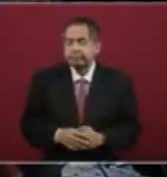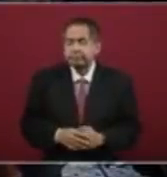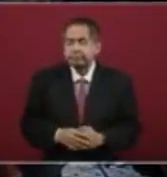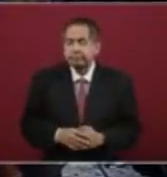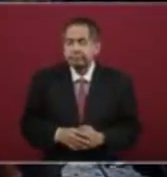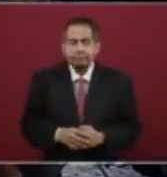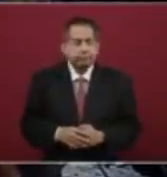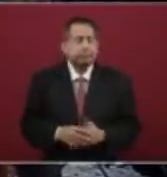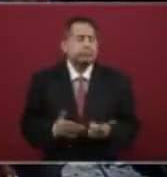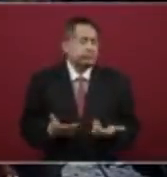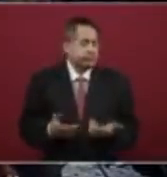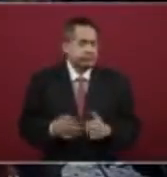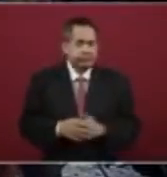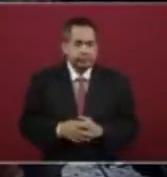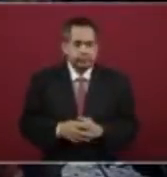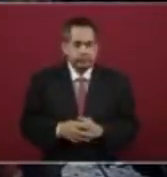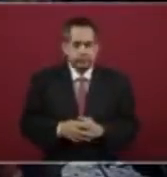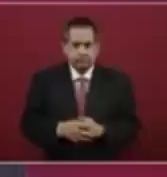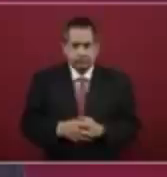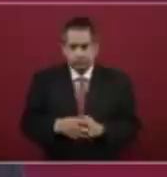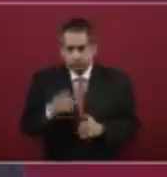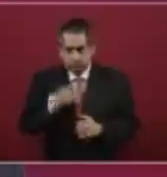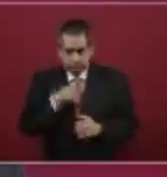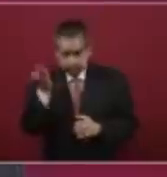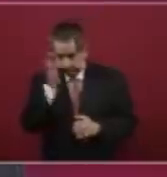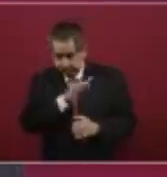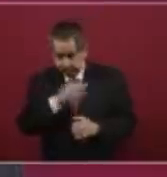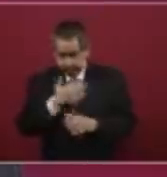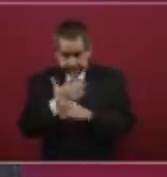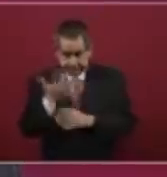¿Qué estoy levantando? ¿Un falso?